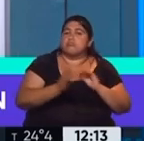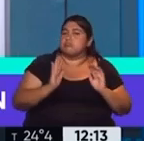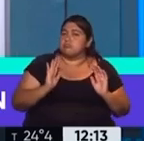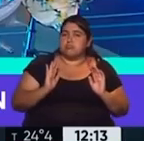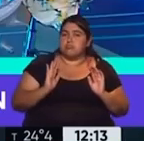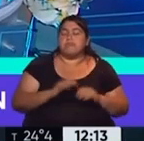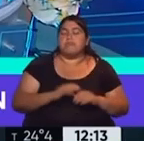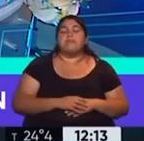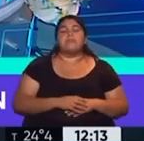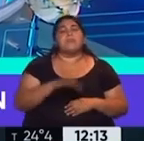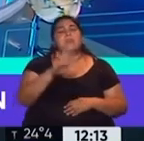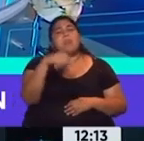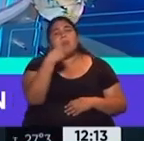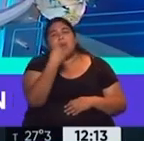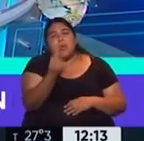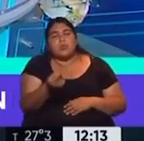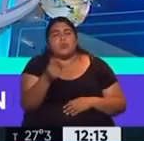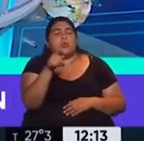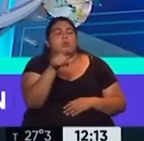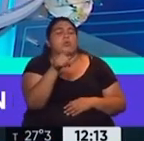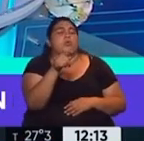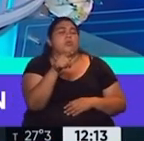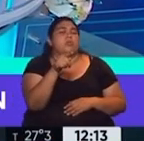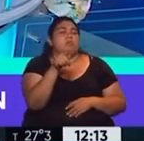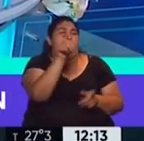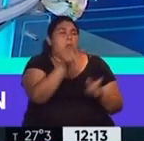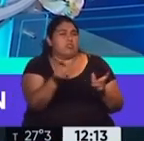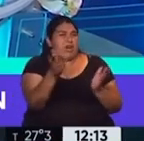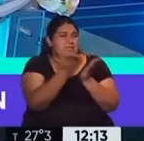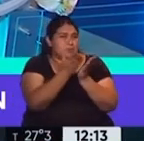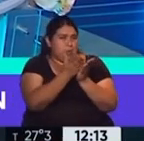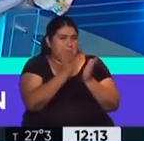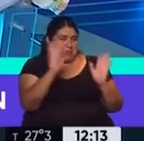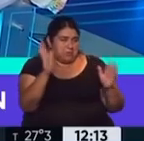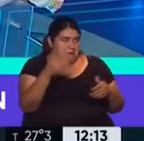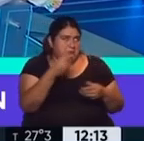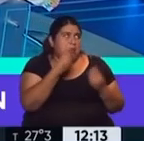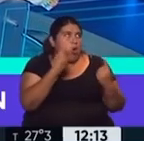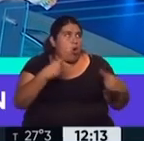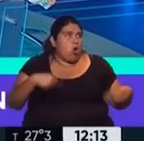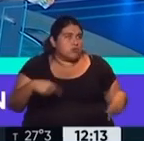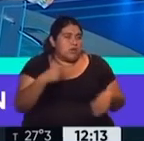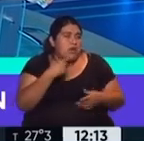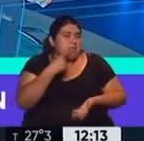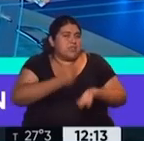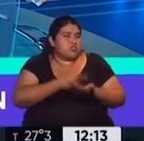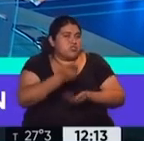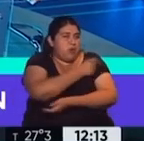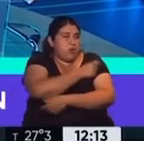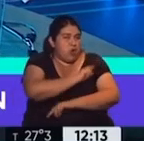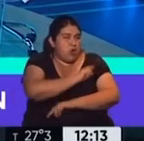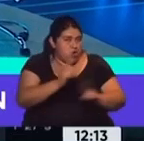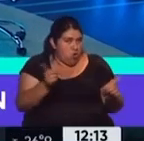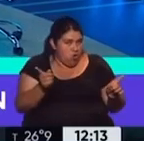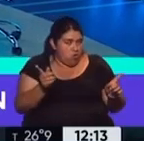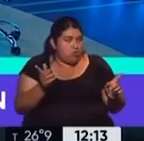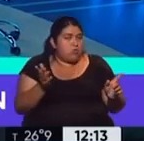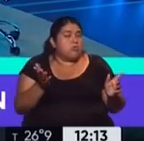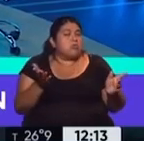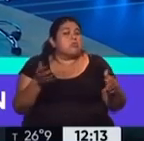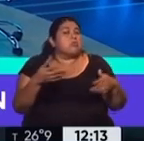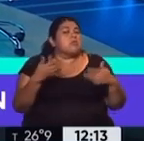compañeros en este último caso usted puntualizaba que esos estudiantes que por diferentes cuestiones decidió no vacunarse no tienen ni siquiera una dosis